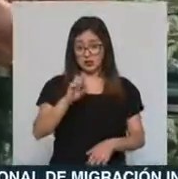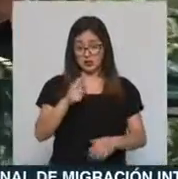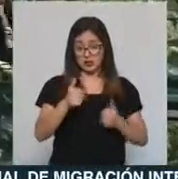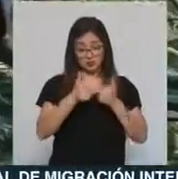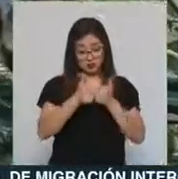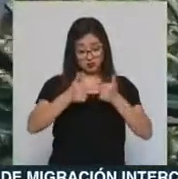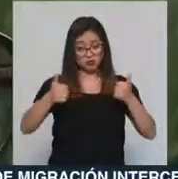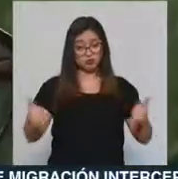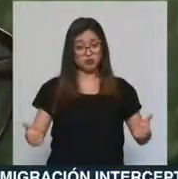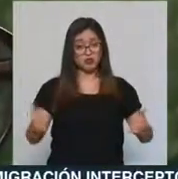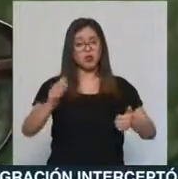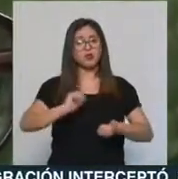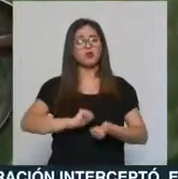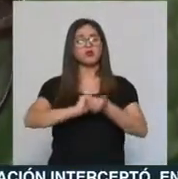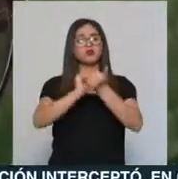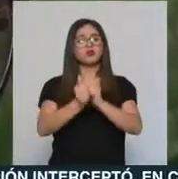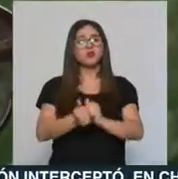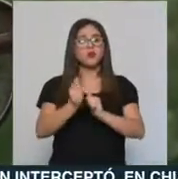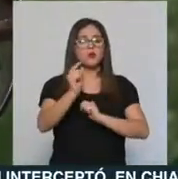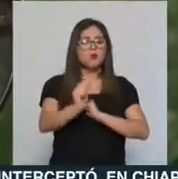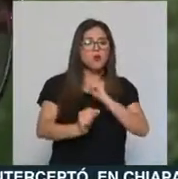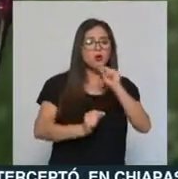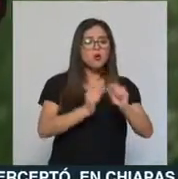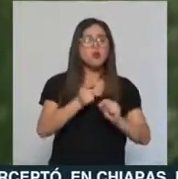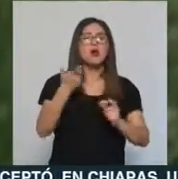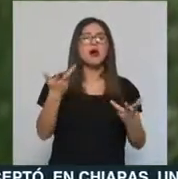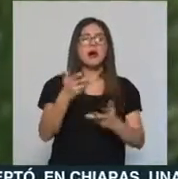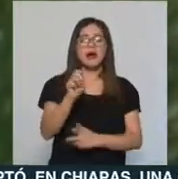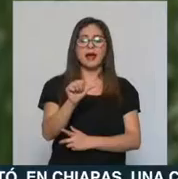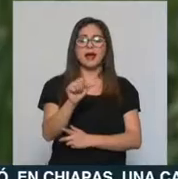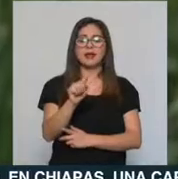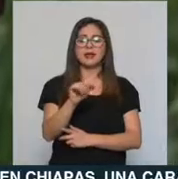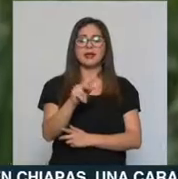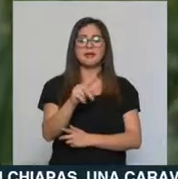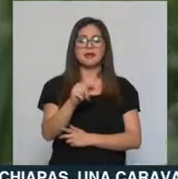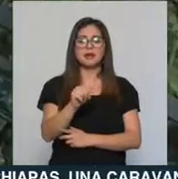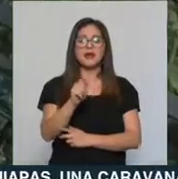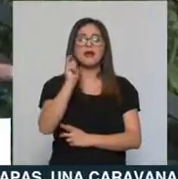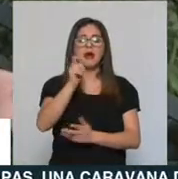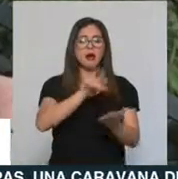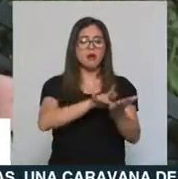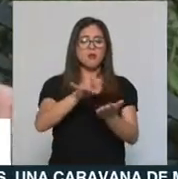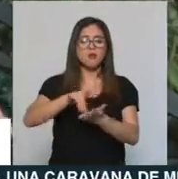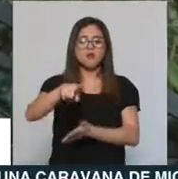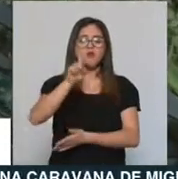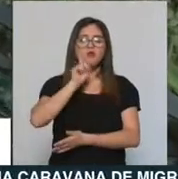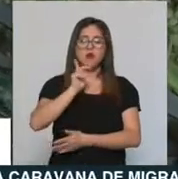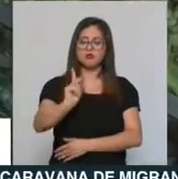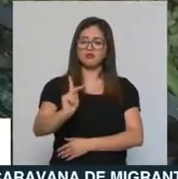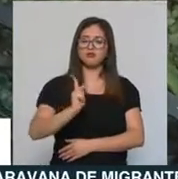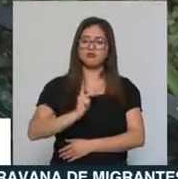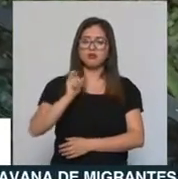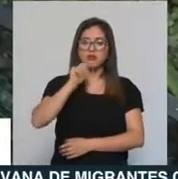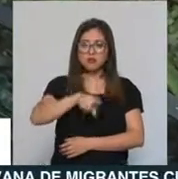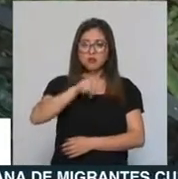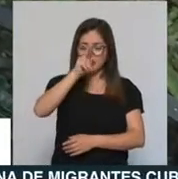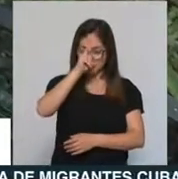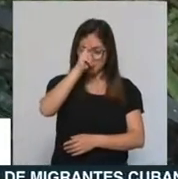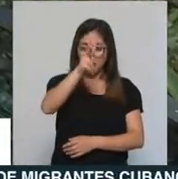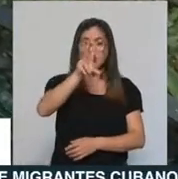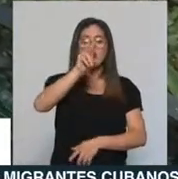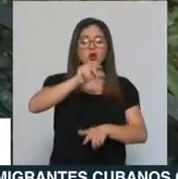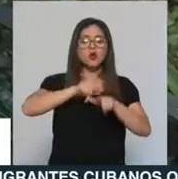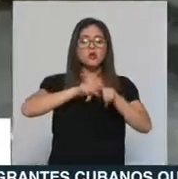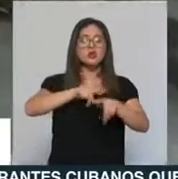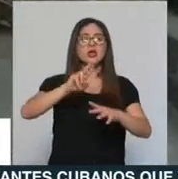pareja, se convirtió en activista con el objetivo de apoyar a mujeres que han sido víctimas de violencia y contribuir a que no haya más